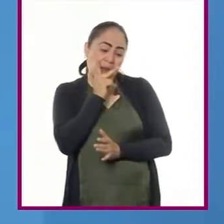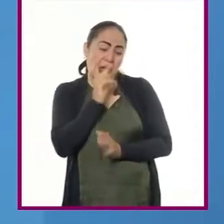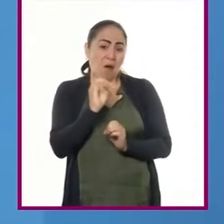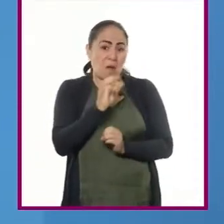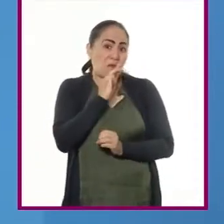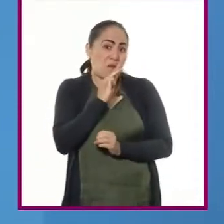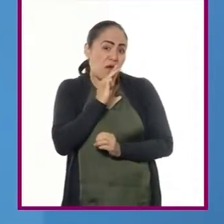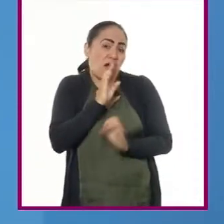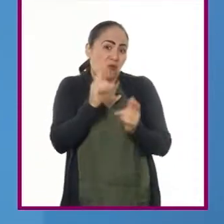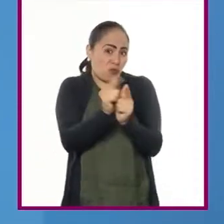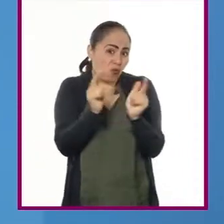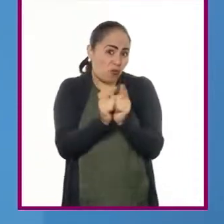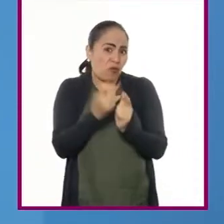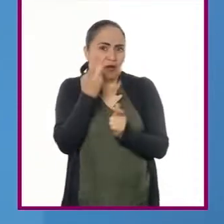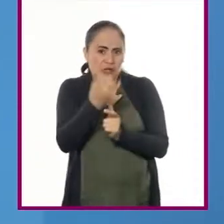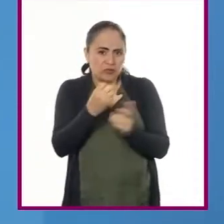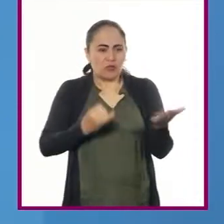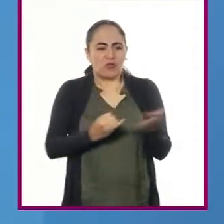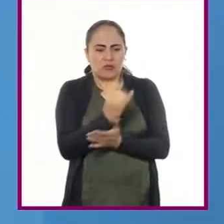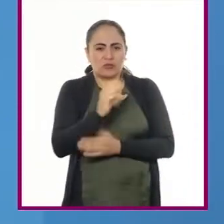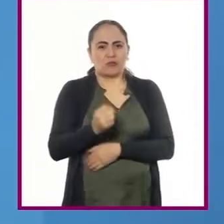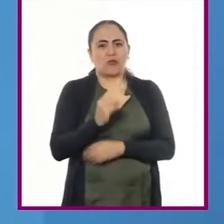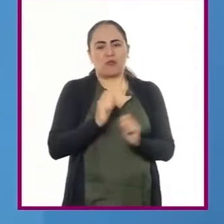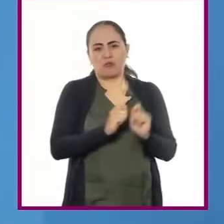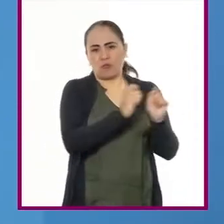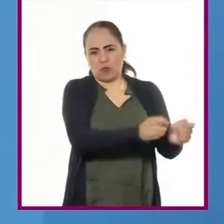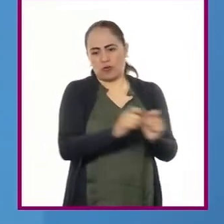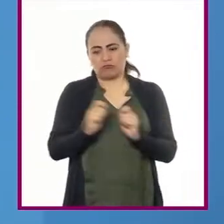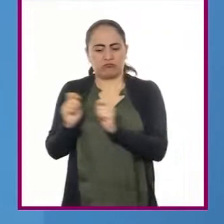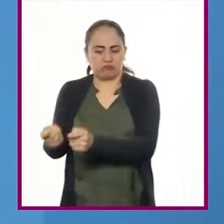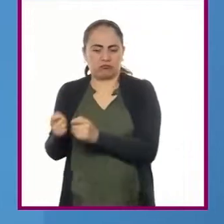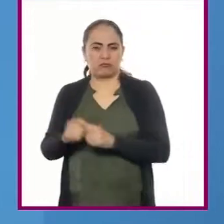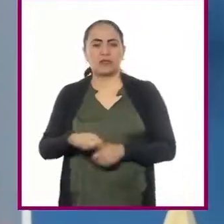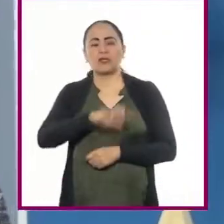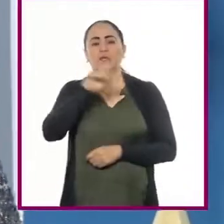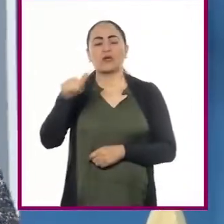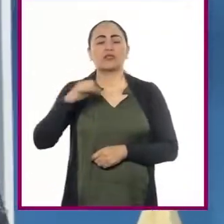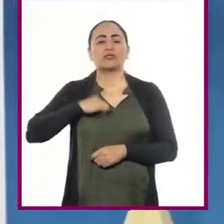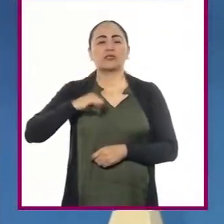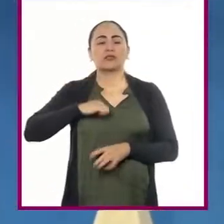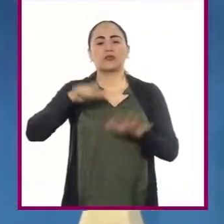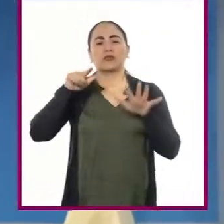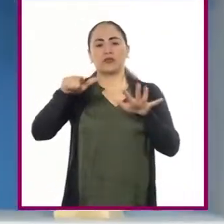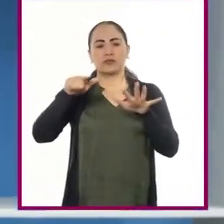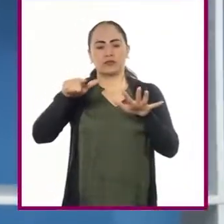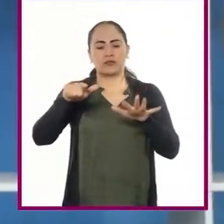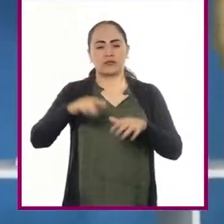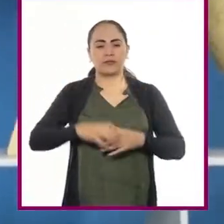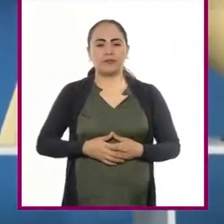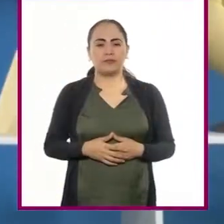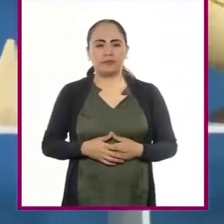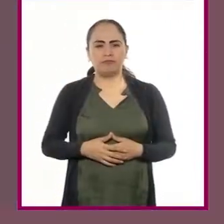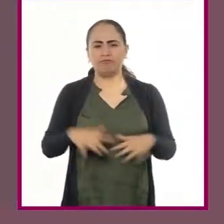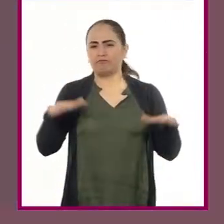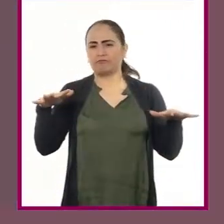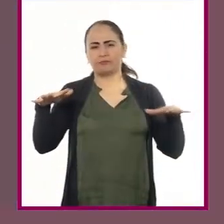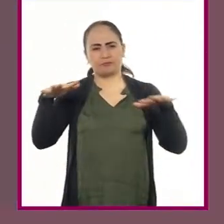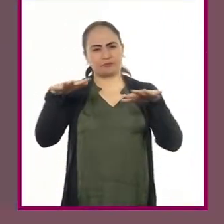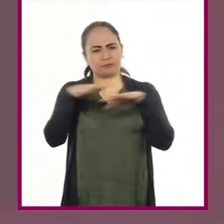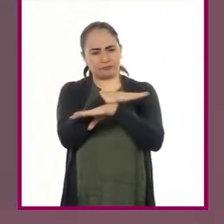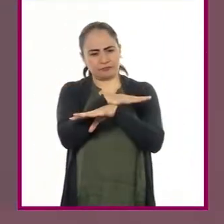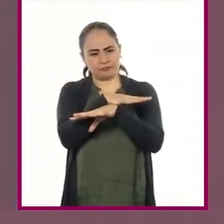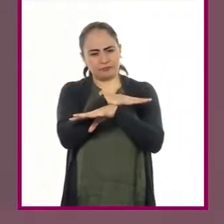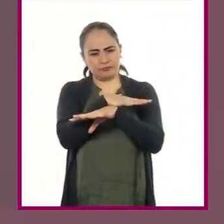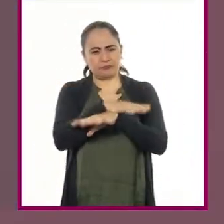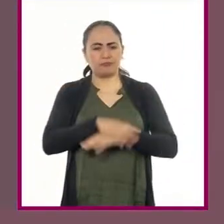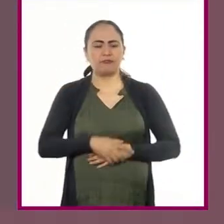madre. A partir de la segunda mitad del siglo XVII, la situación comenzó a cambiar,